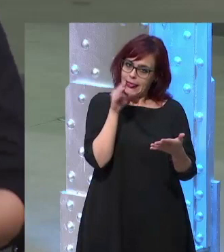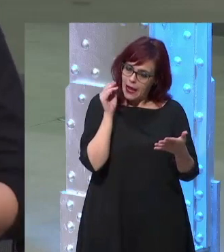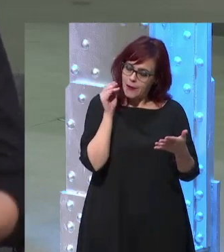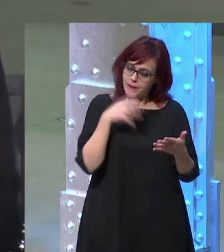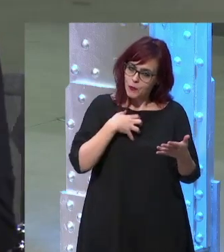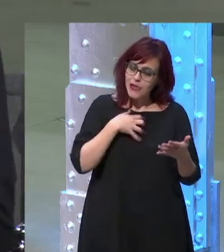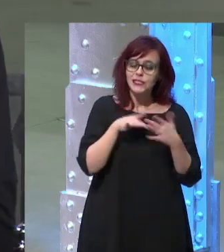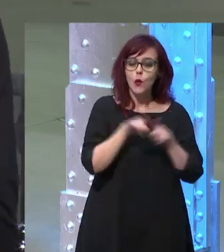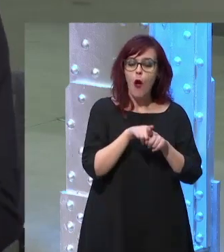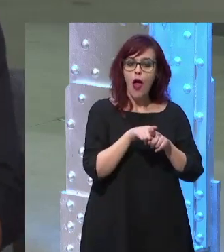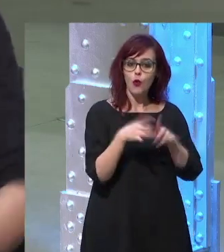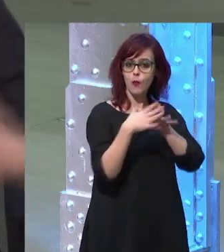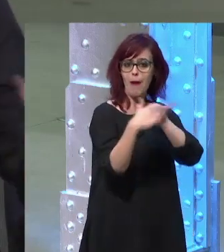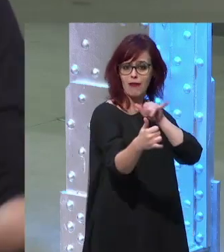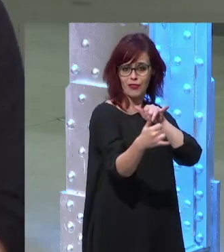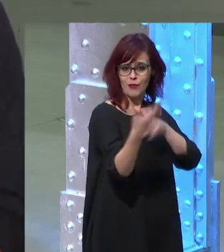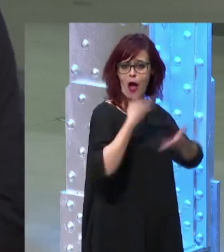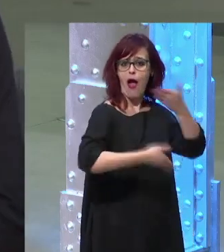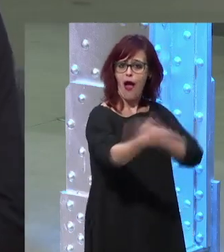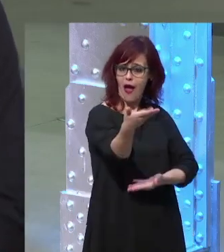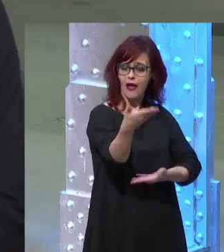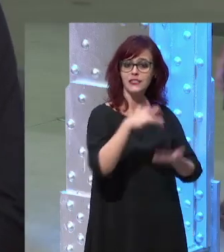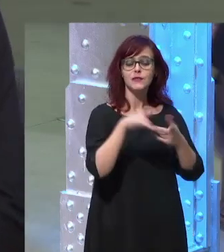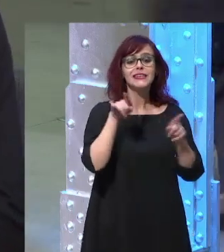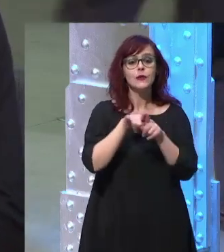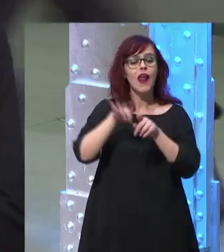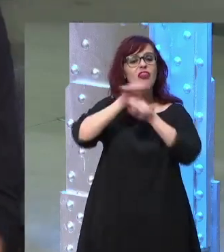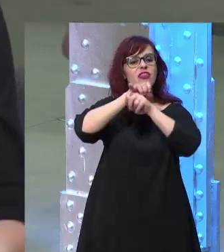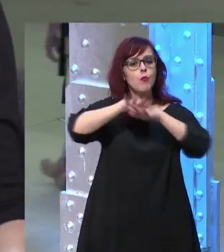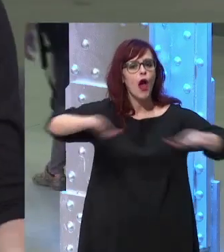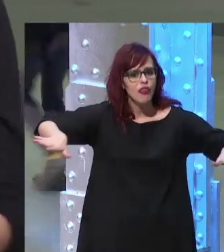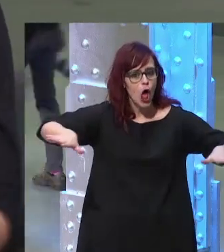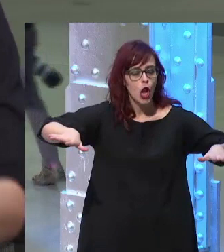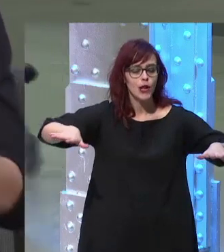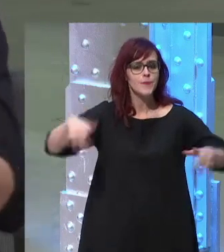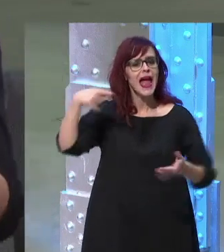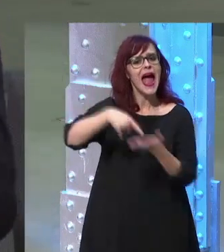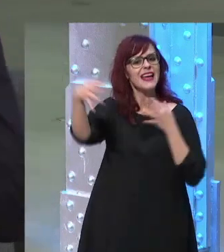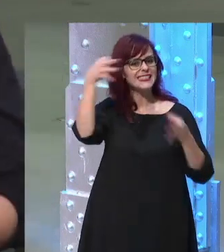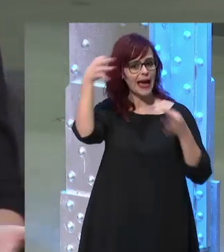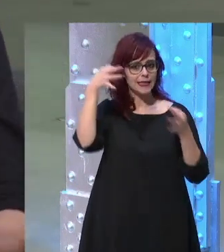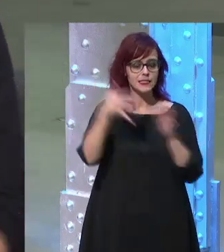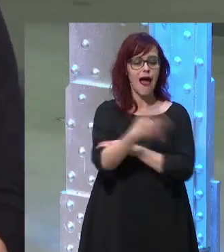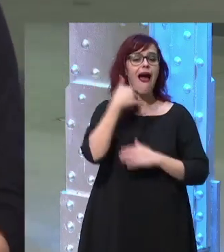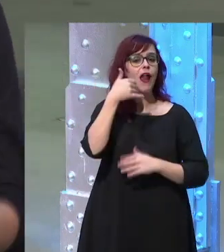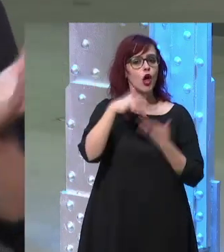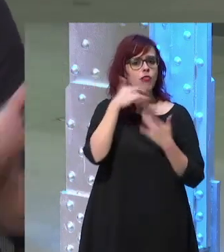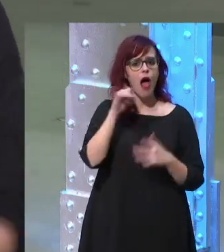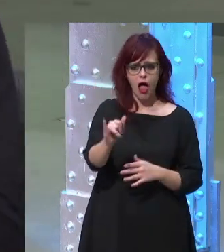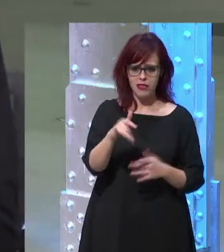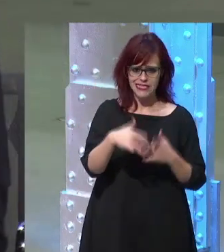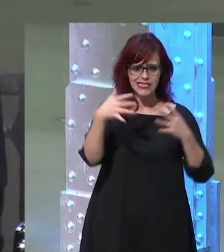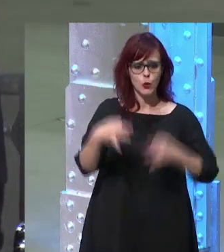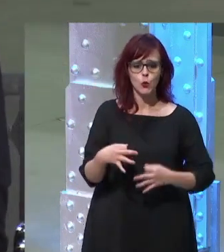Es un quid pro quo, o lo que hemos bautizado con divulgación exigente. Básicamente eso es ponerle un nombre a una cosa que ya existía